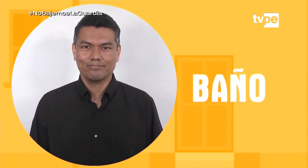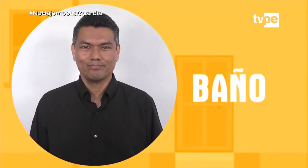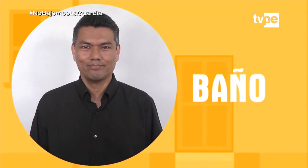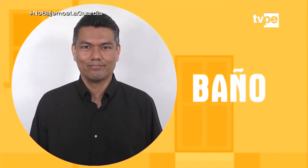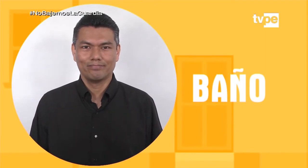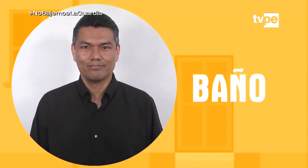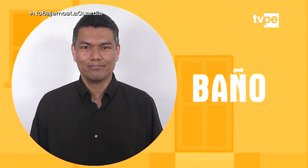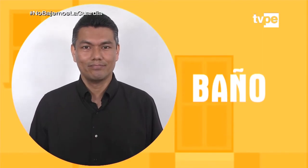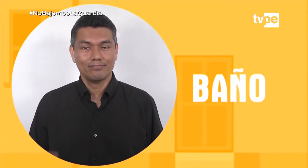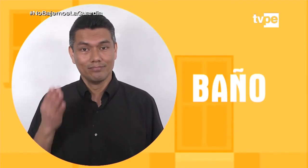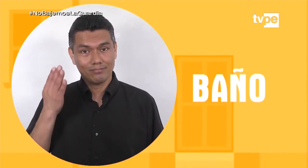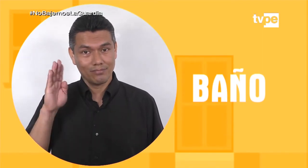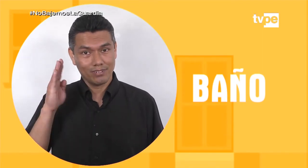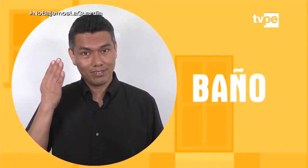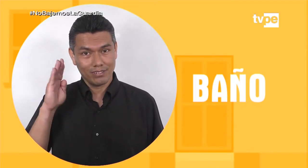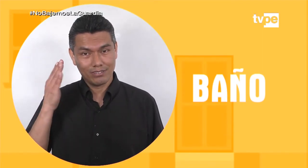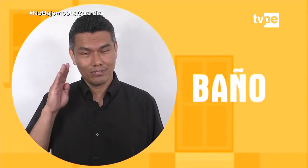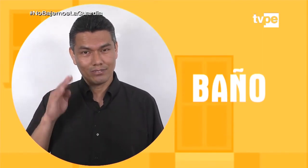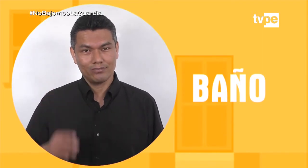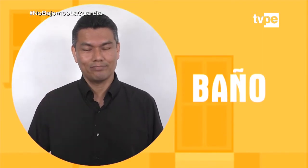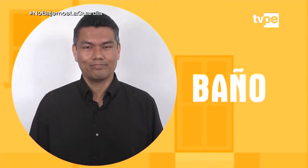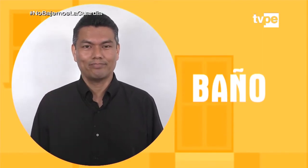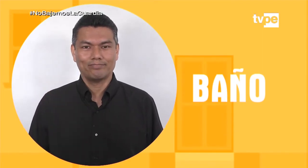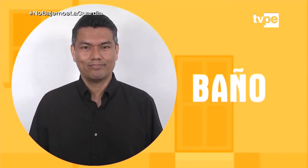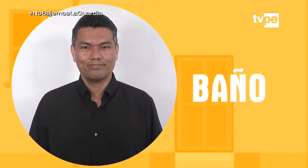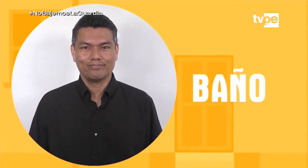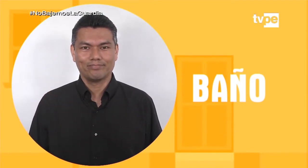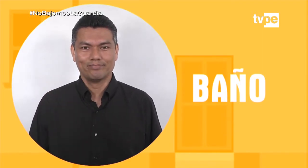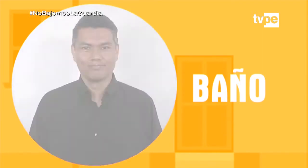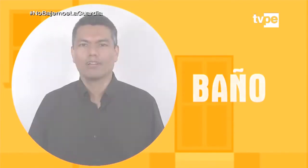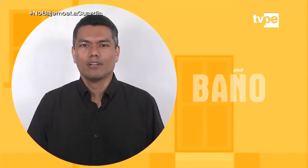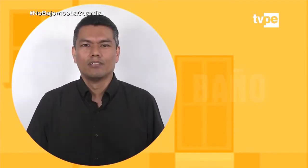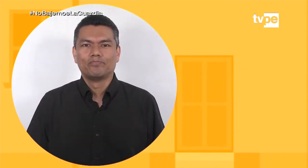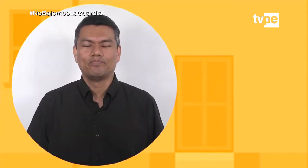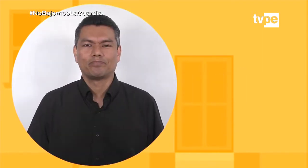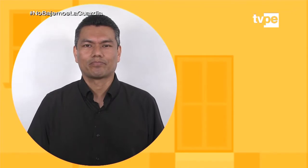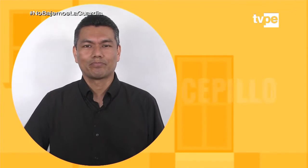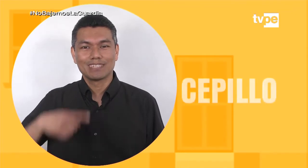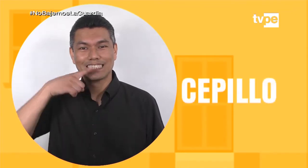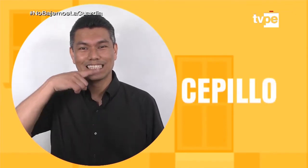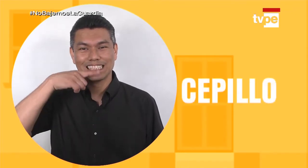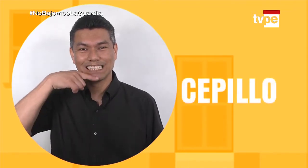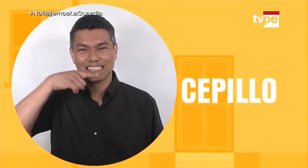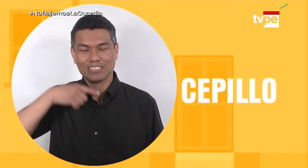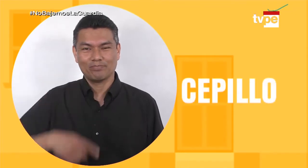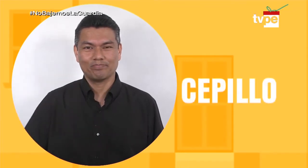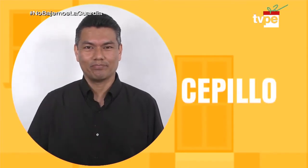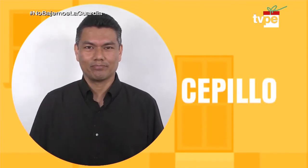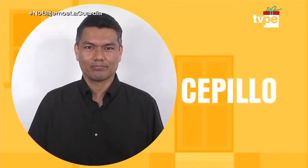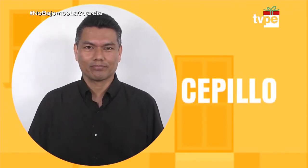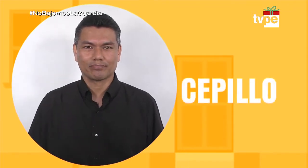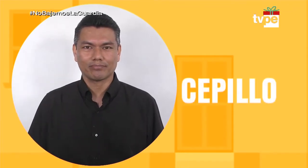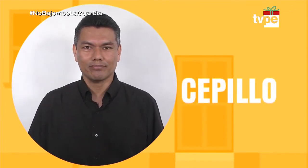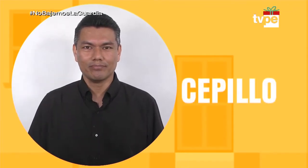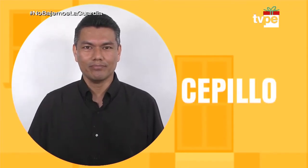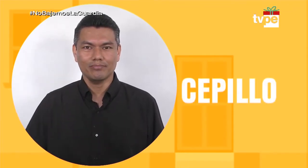baño, baño, cepillo,